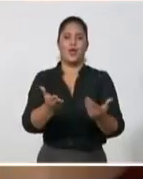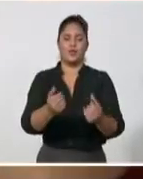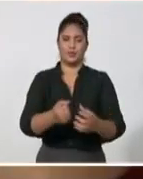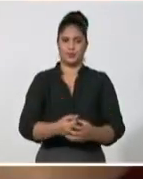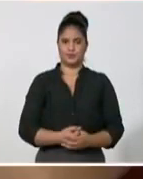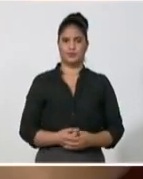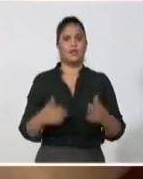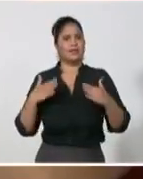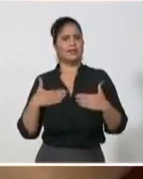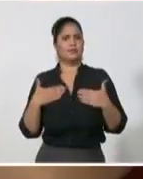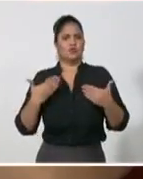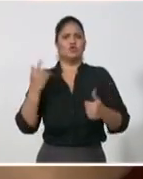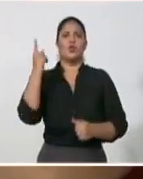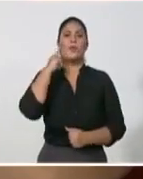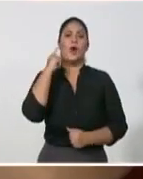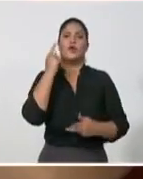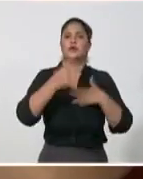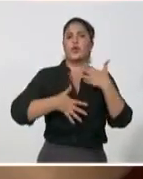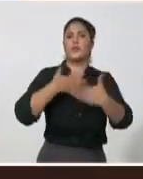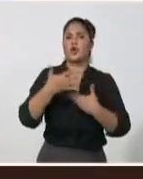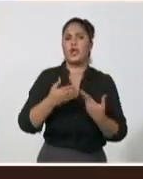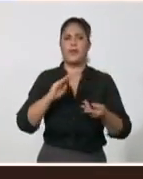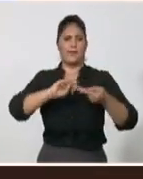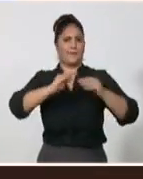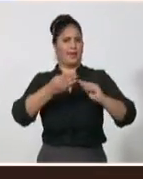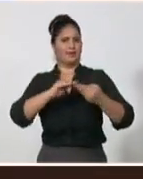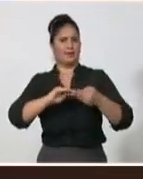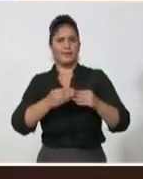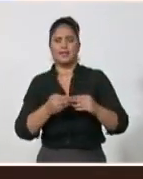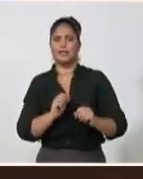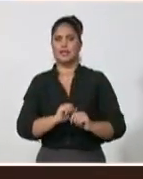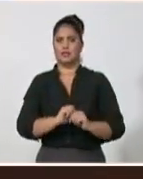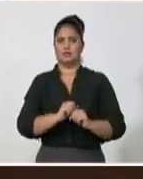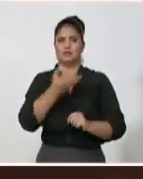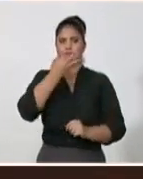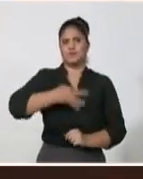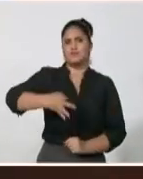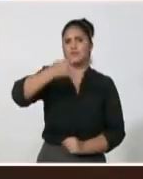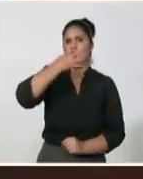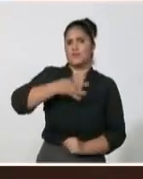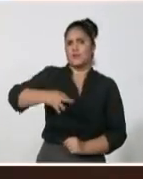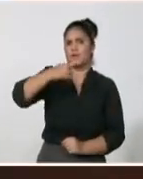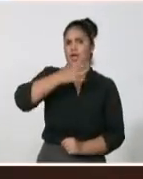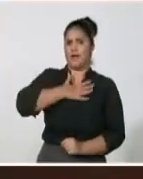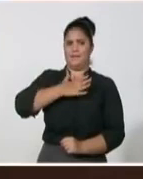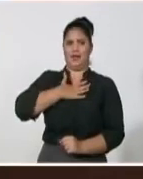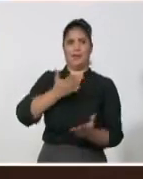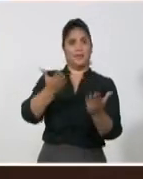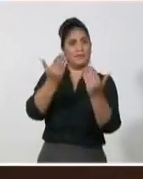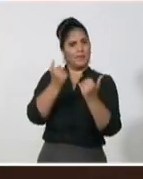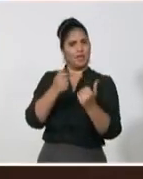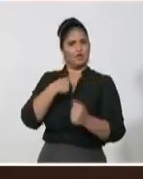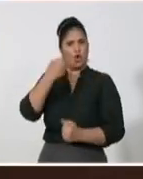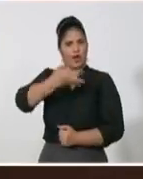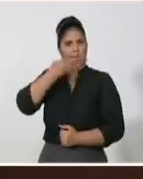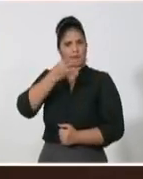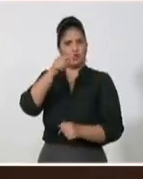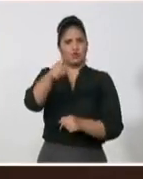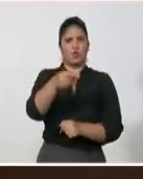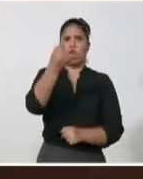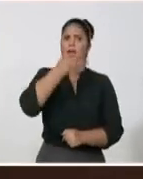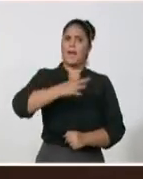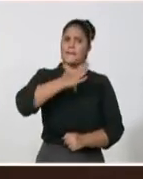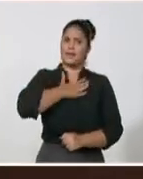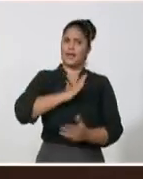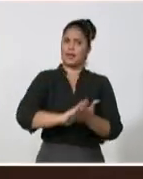Disposición para escuchar, para debatir, debatir de verdad. Porque hay gente que habla de debate, pero quieren que le oigan todo lo que uno dice y cuando el otro